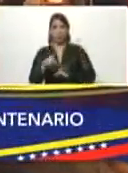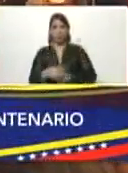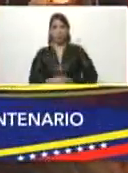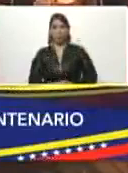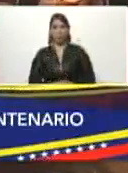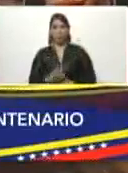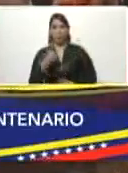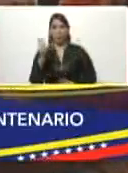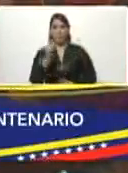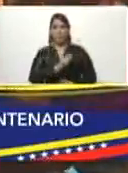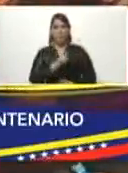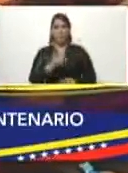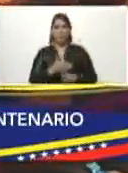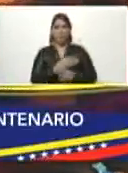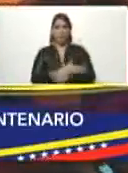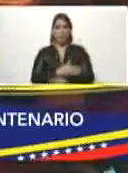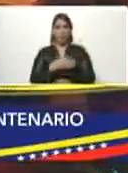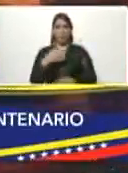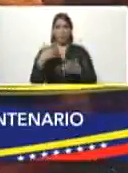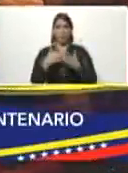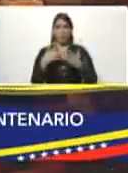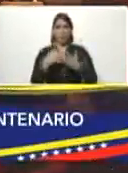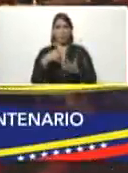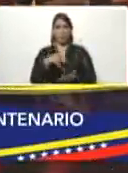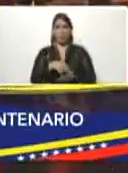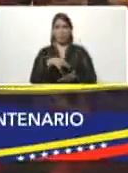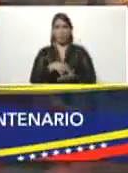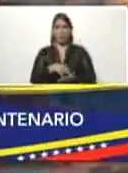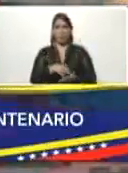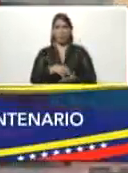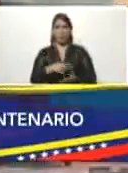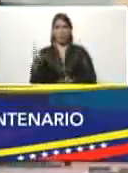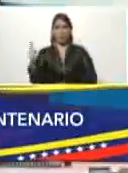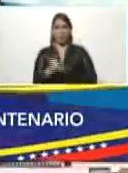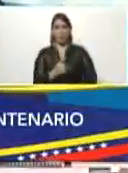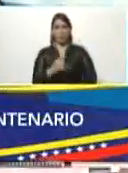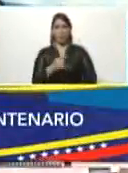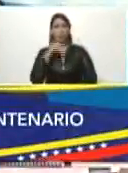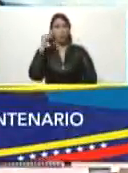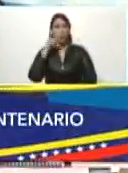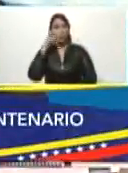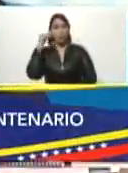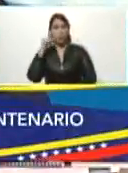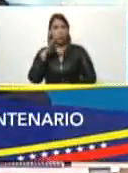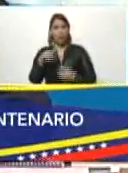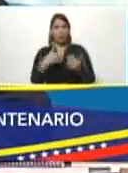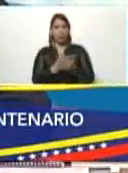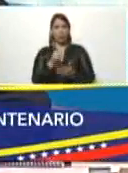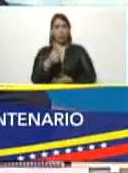un mes antes de la batalla de Carabobo, llega el general Antonio José de Sucre a Guayaquil,